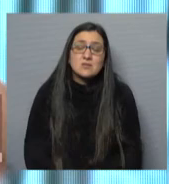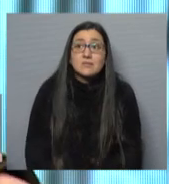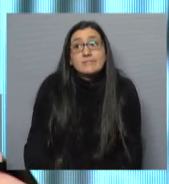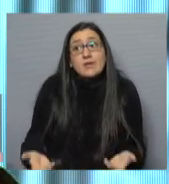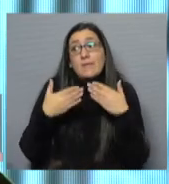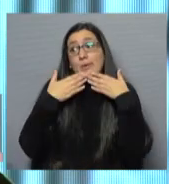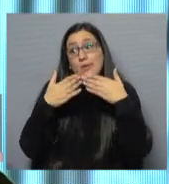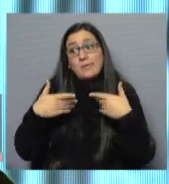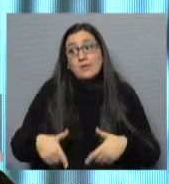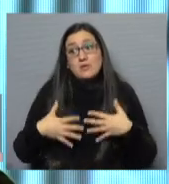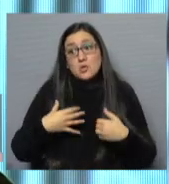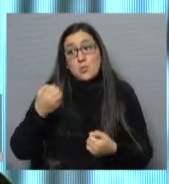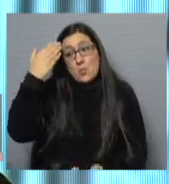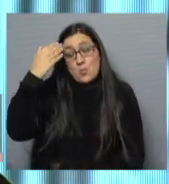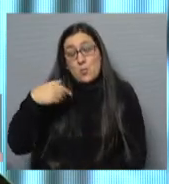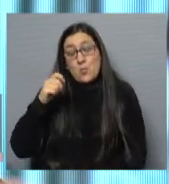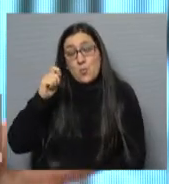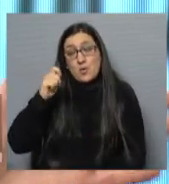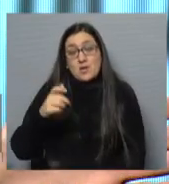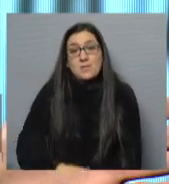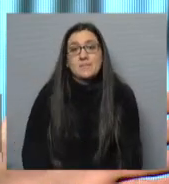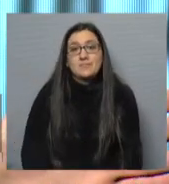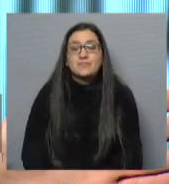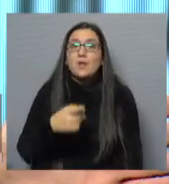que preguntarle al Ministerio de Salud Pública. Ajá.